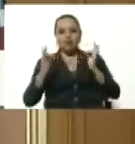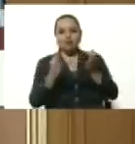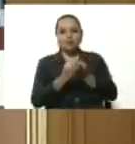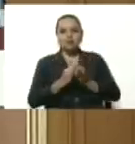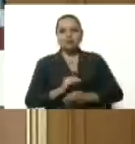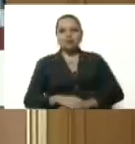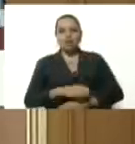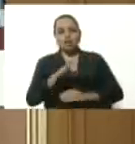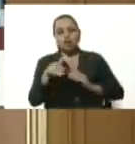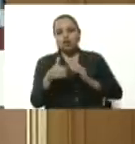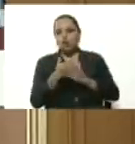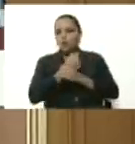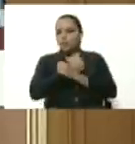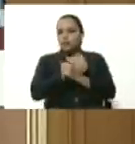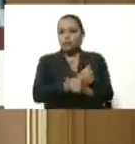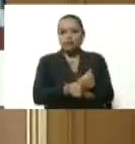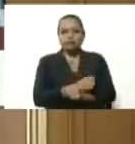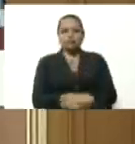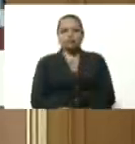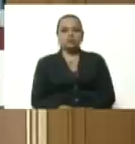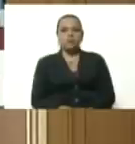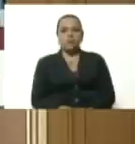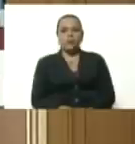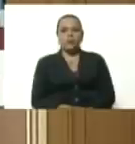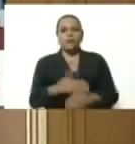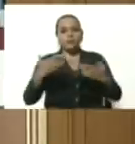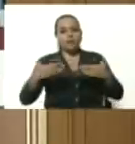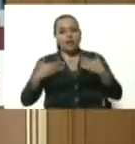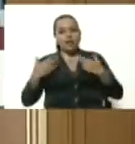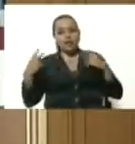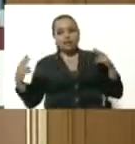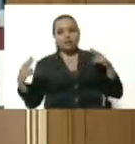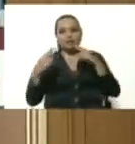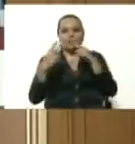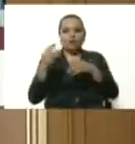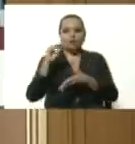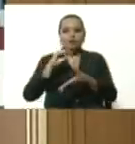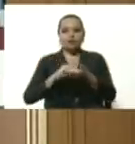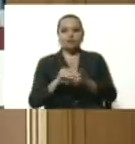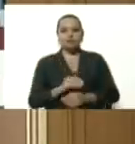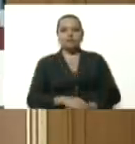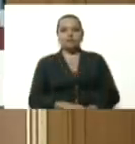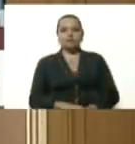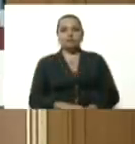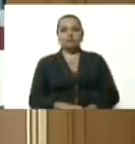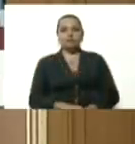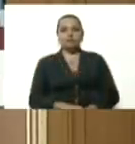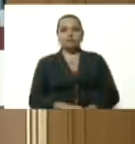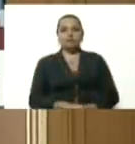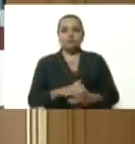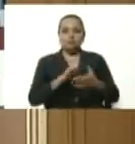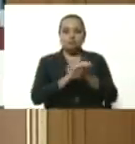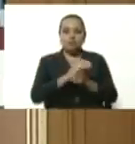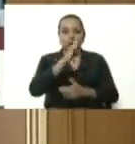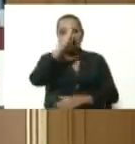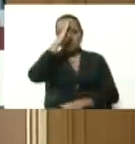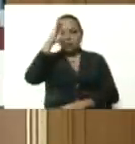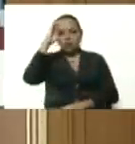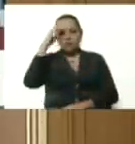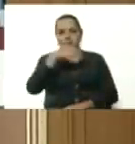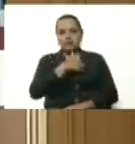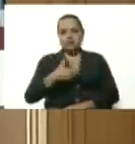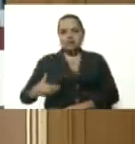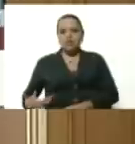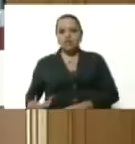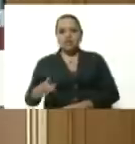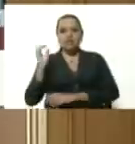mi amor, todo mi cariño y mi alegría por volvernos a ver. A mi compañero Diosdado Cabello, presidente de la Asamblea